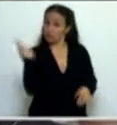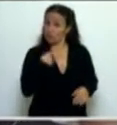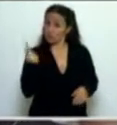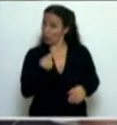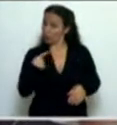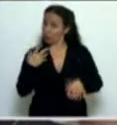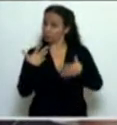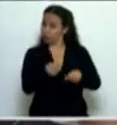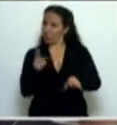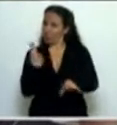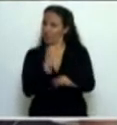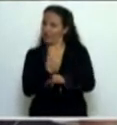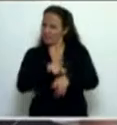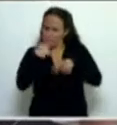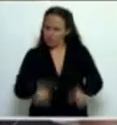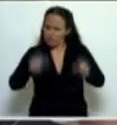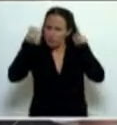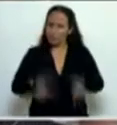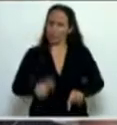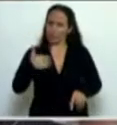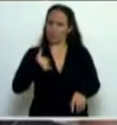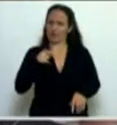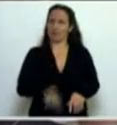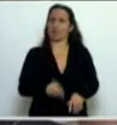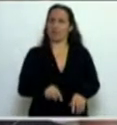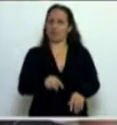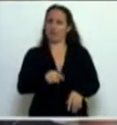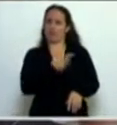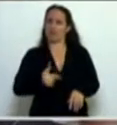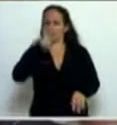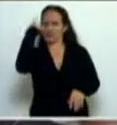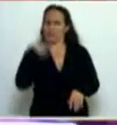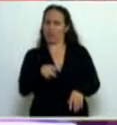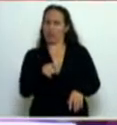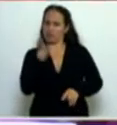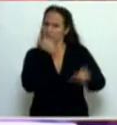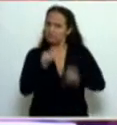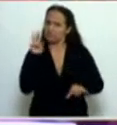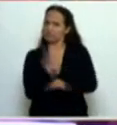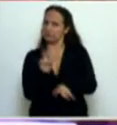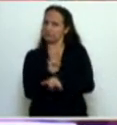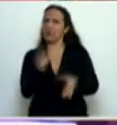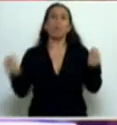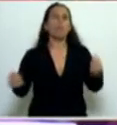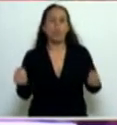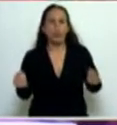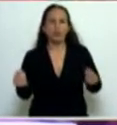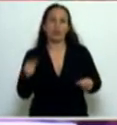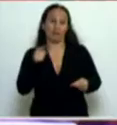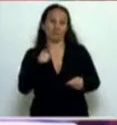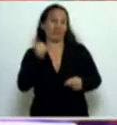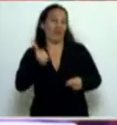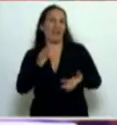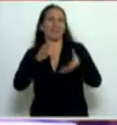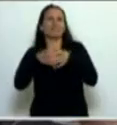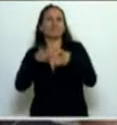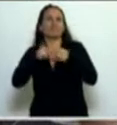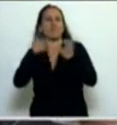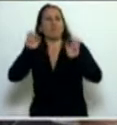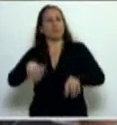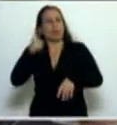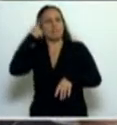este debate saludable frente a la opinión pública, demostrar quién es quién, es decir, cuáles son las actitudes programáticas de cada uno de los